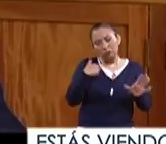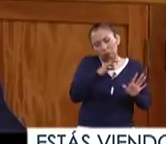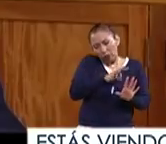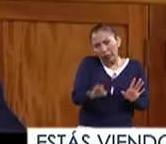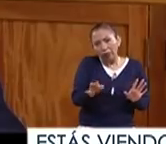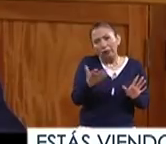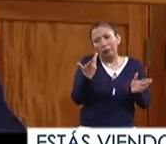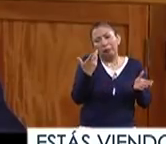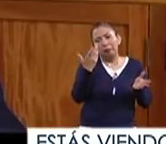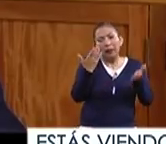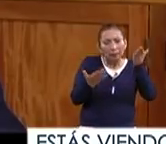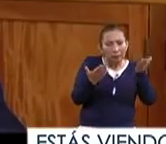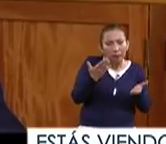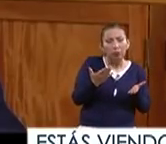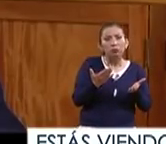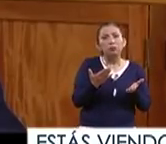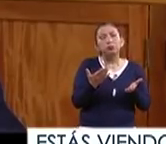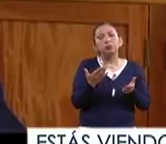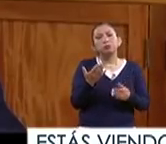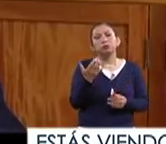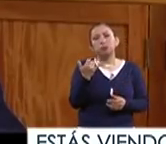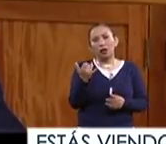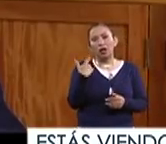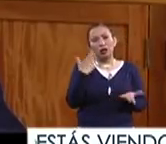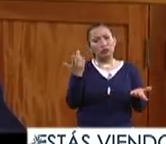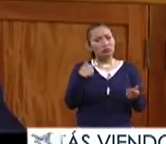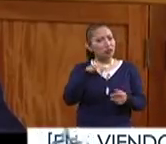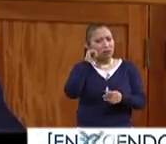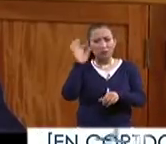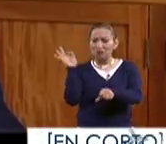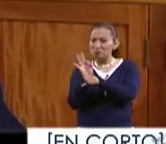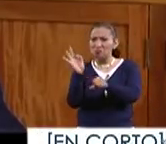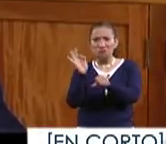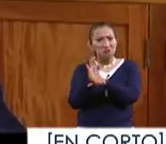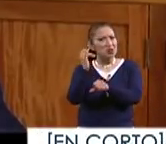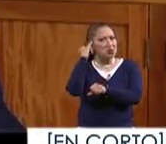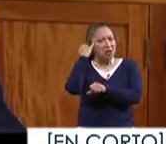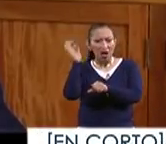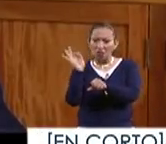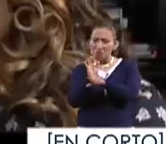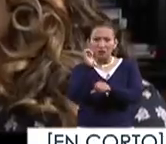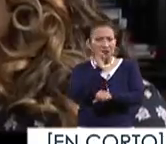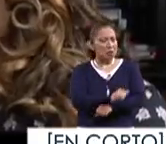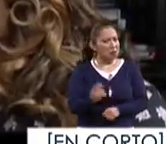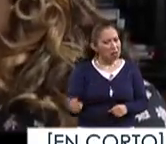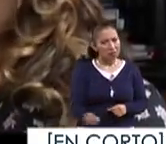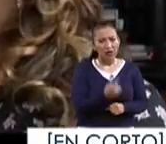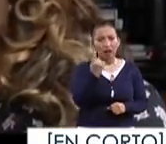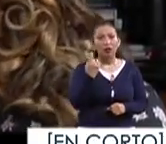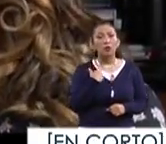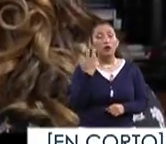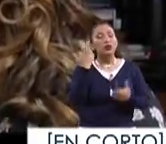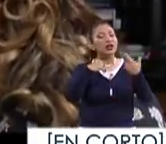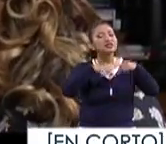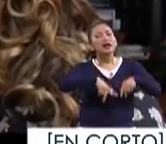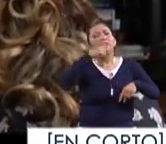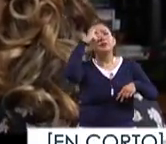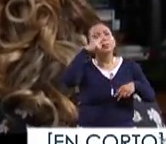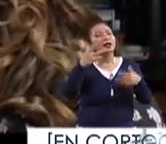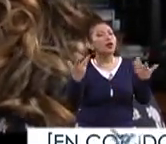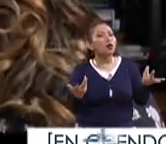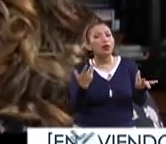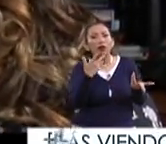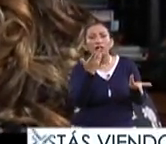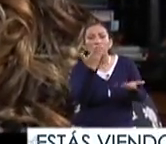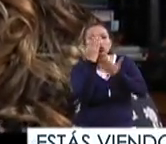lo posible y he sido un defensor del indígena siempre. Al regreso a México,